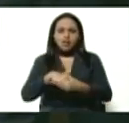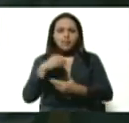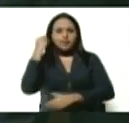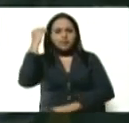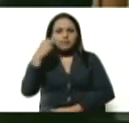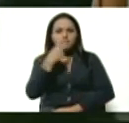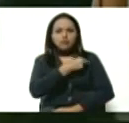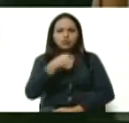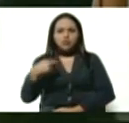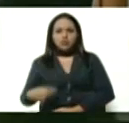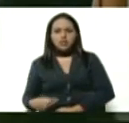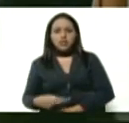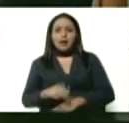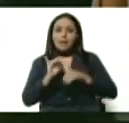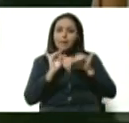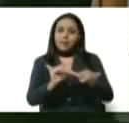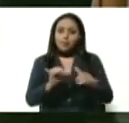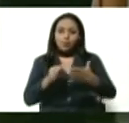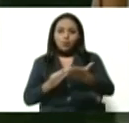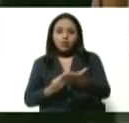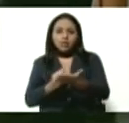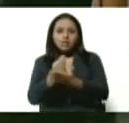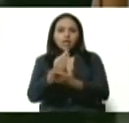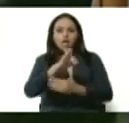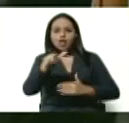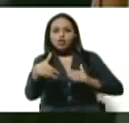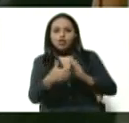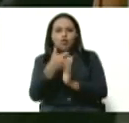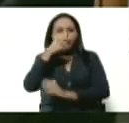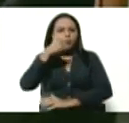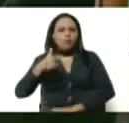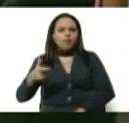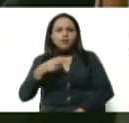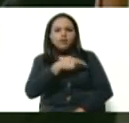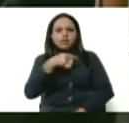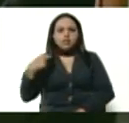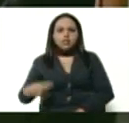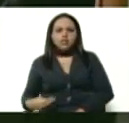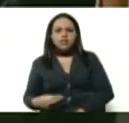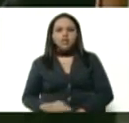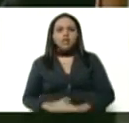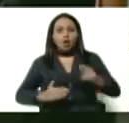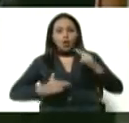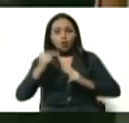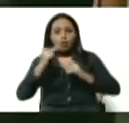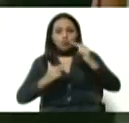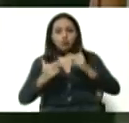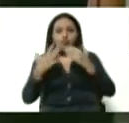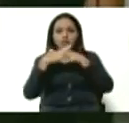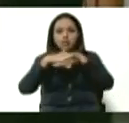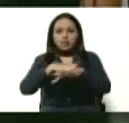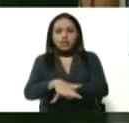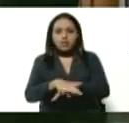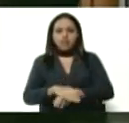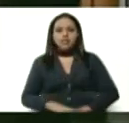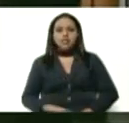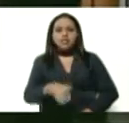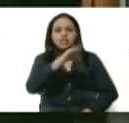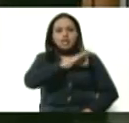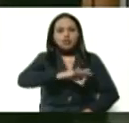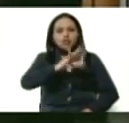pensamiento guía para el pueblo chino en la construcción integral de la